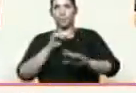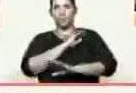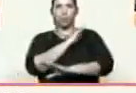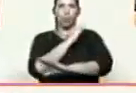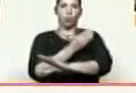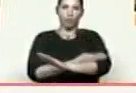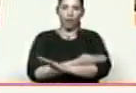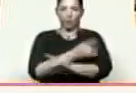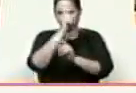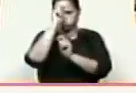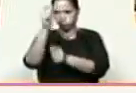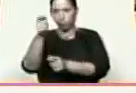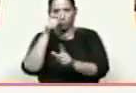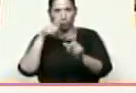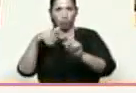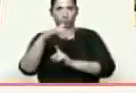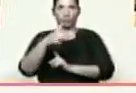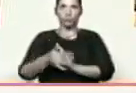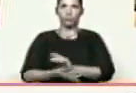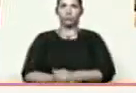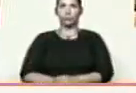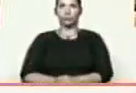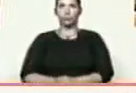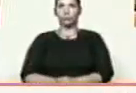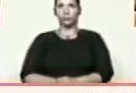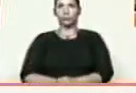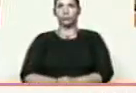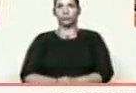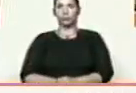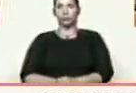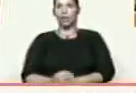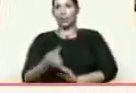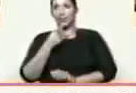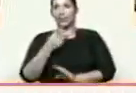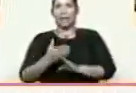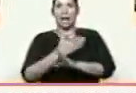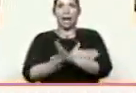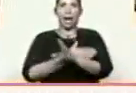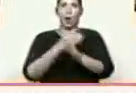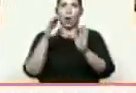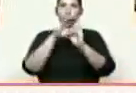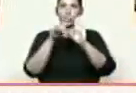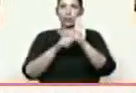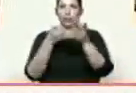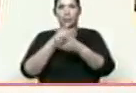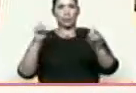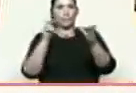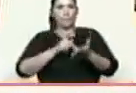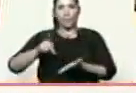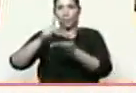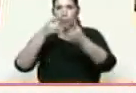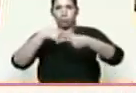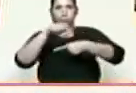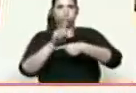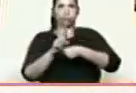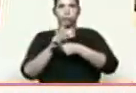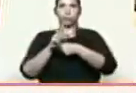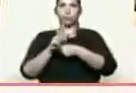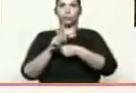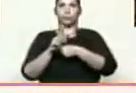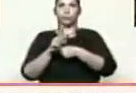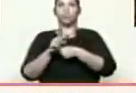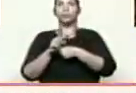pueblo. No es solamente que en el preámbulo dice que es una democracia participativa, protagónica,